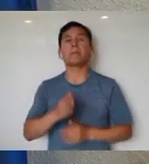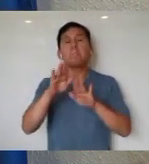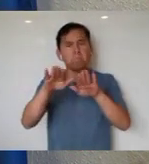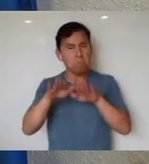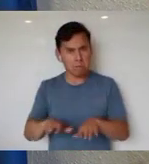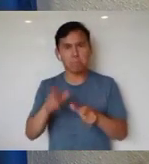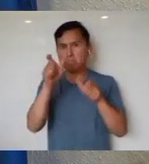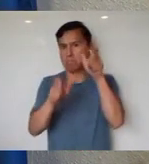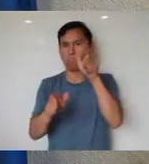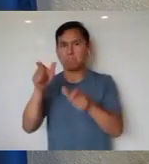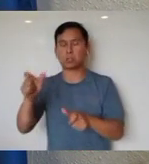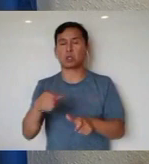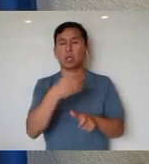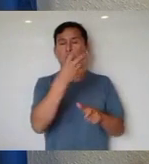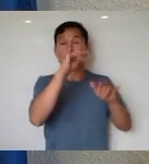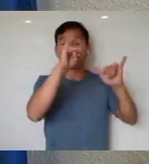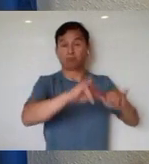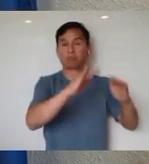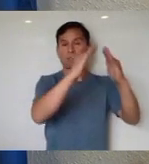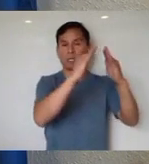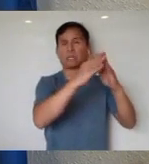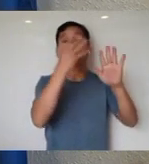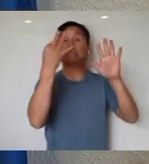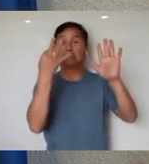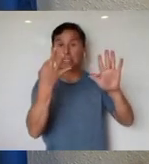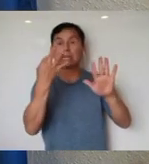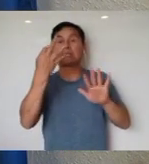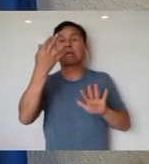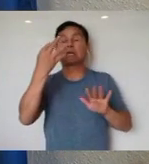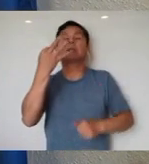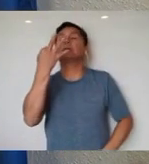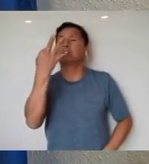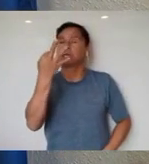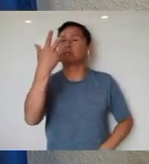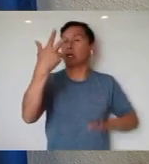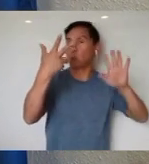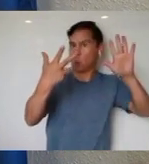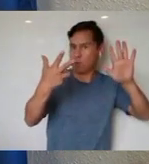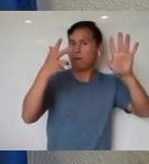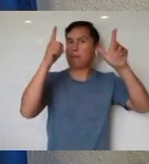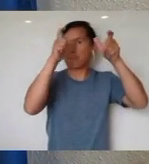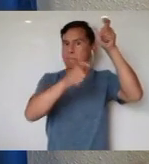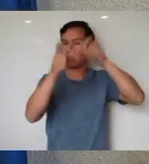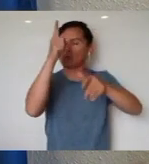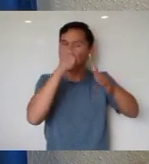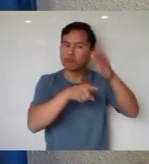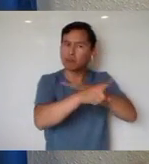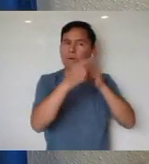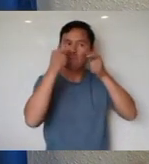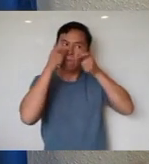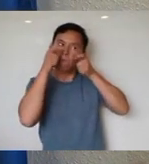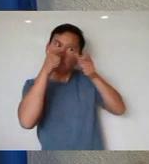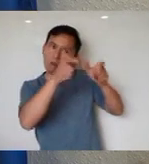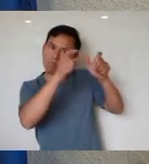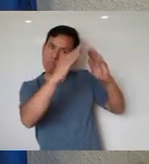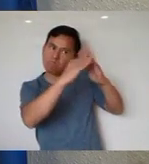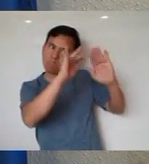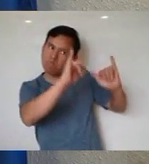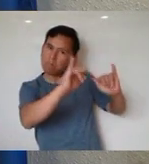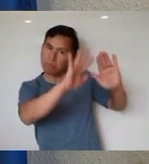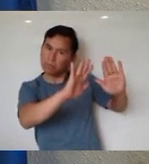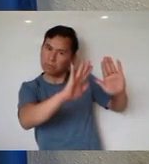para las personas que están en cuarentena. Son 39 personas con cuarentena obligatoria las que están siendo supervigiladas tanto por la autoridad